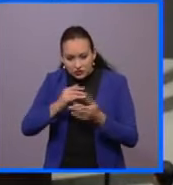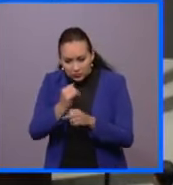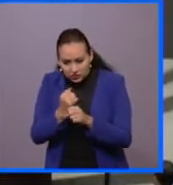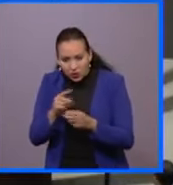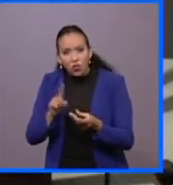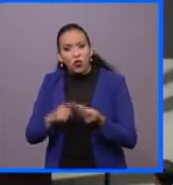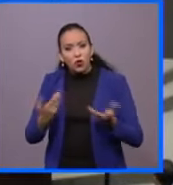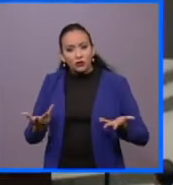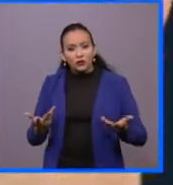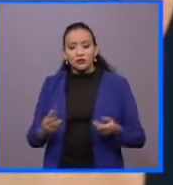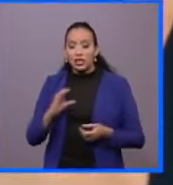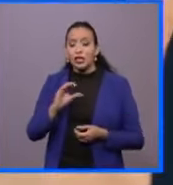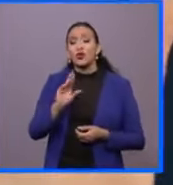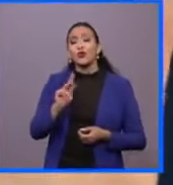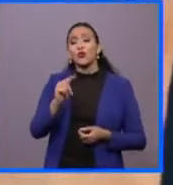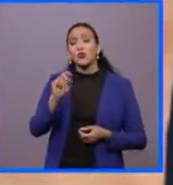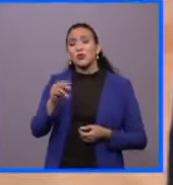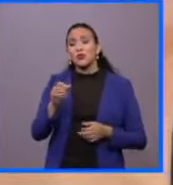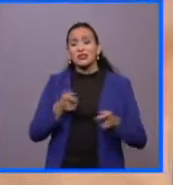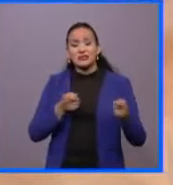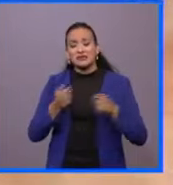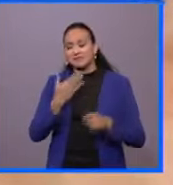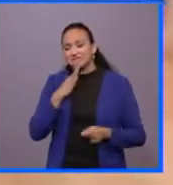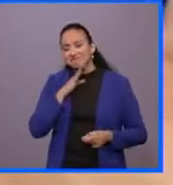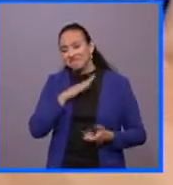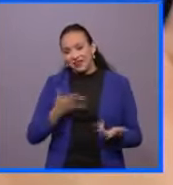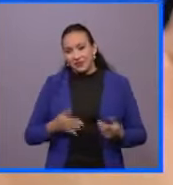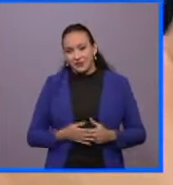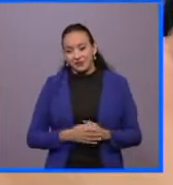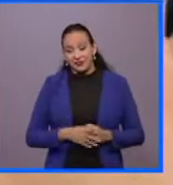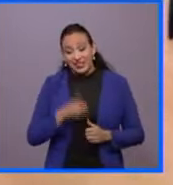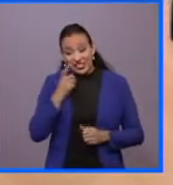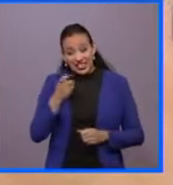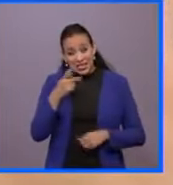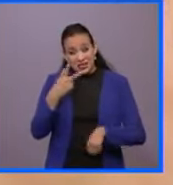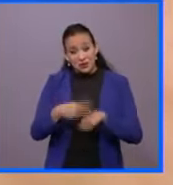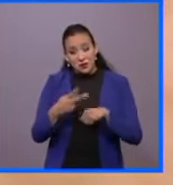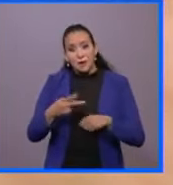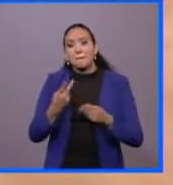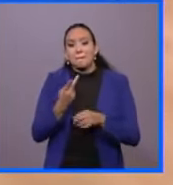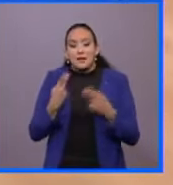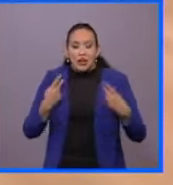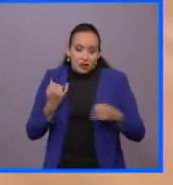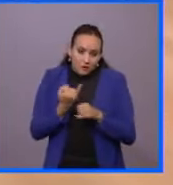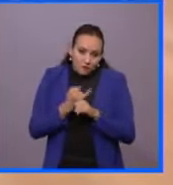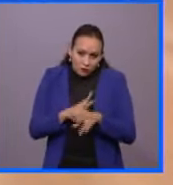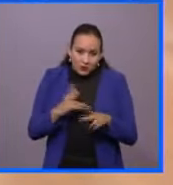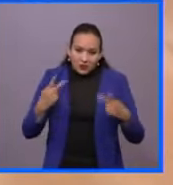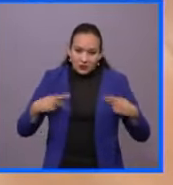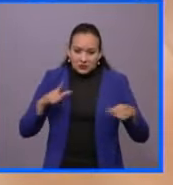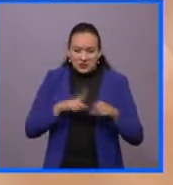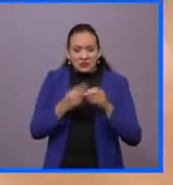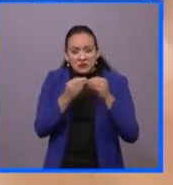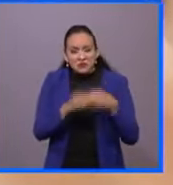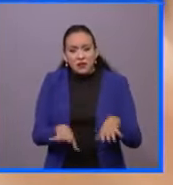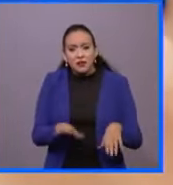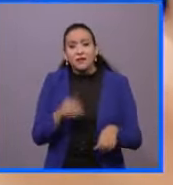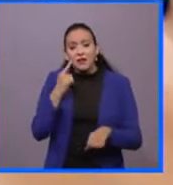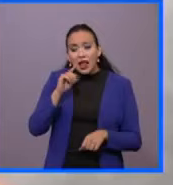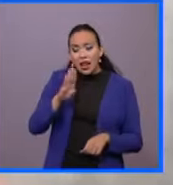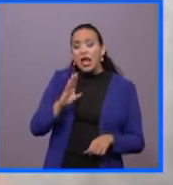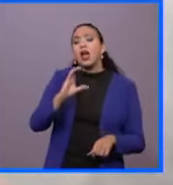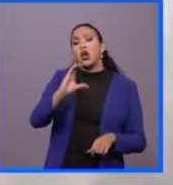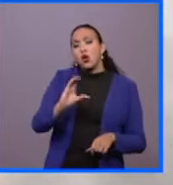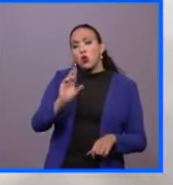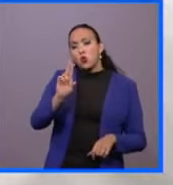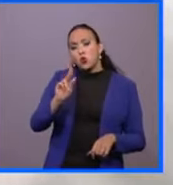derechos con una CURP sin controles claros. Advierte que pone en riesgo la privacidad y otros derechos asociados, pues la CURP